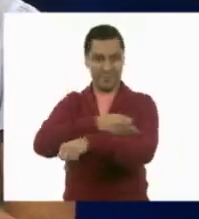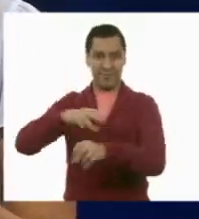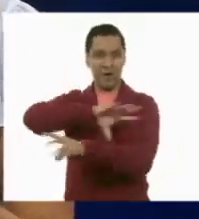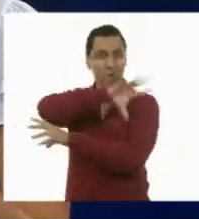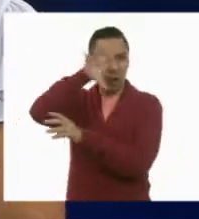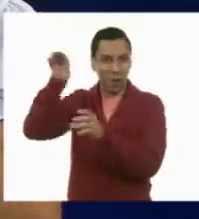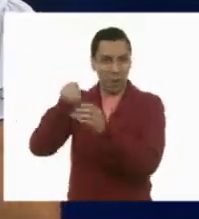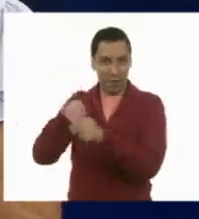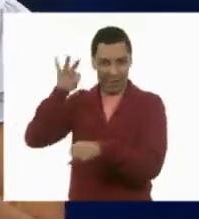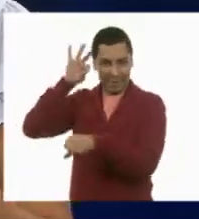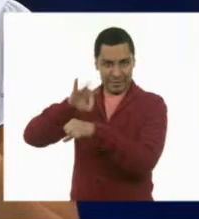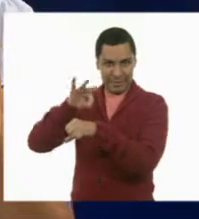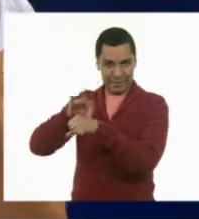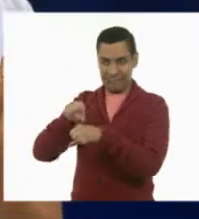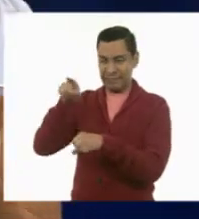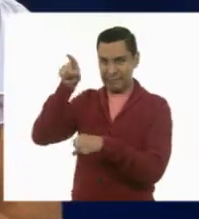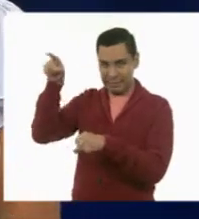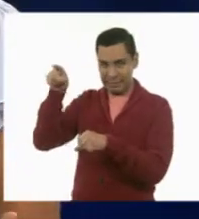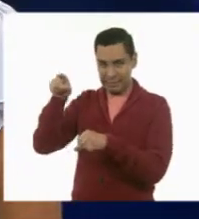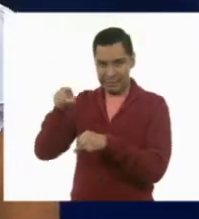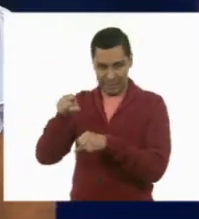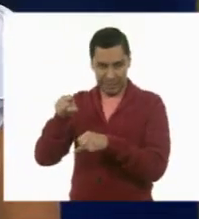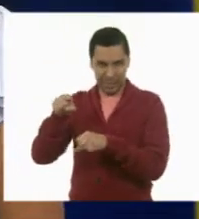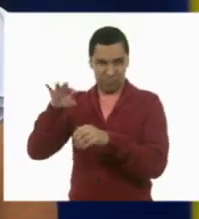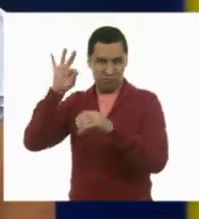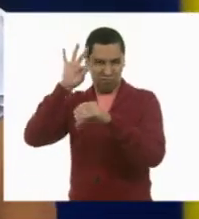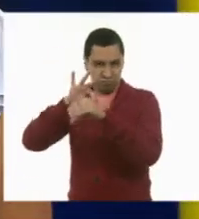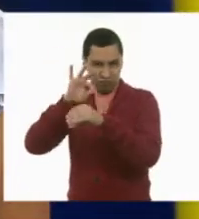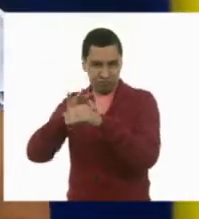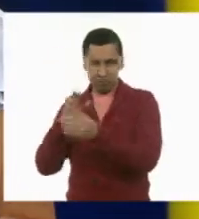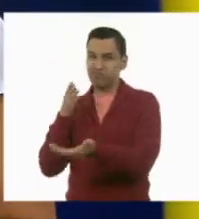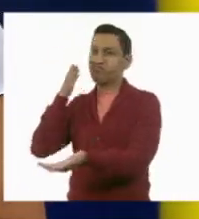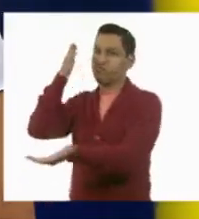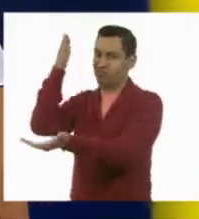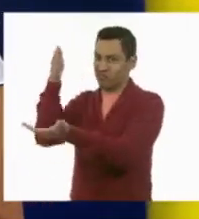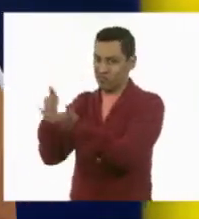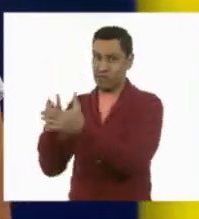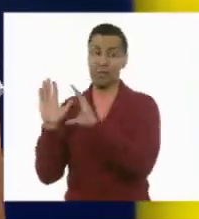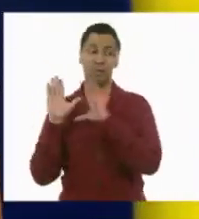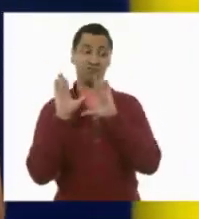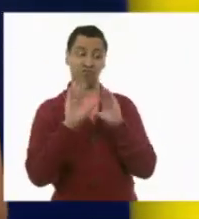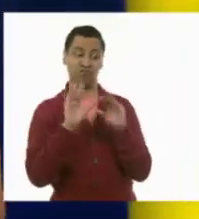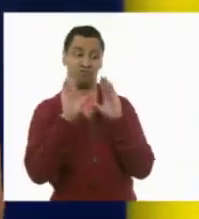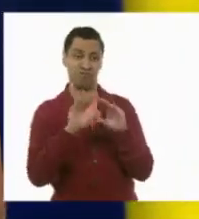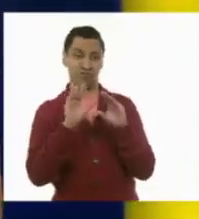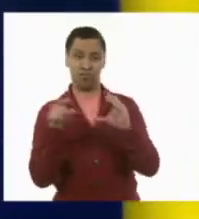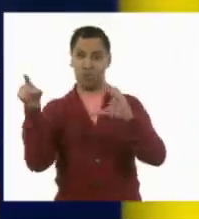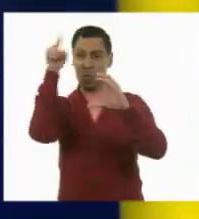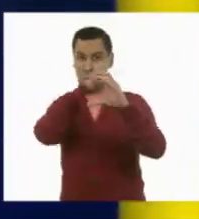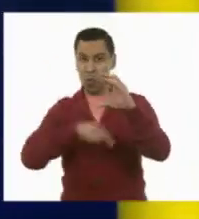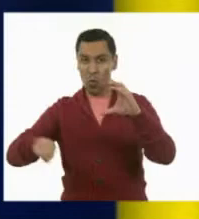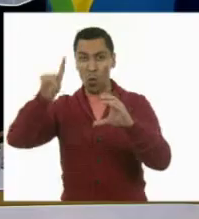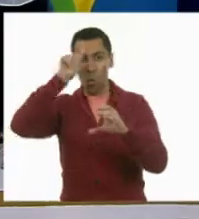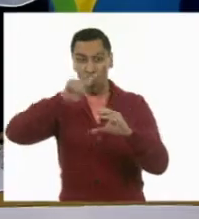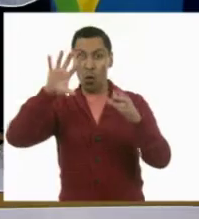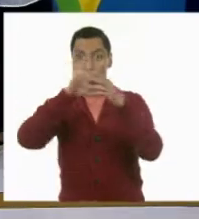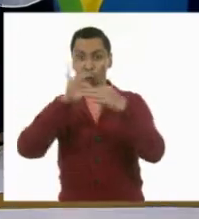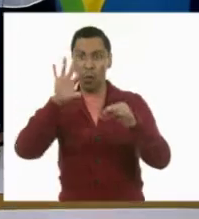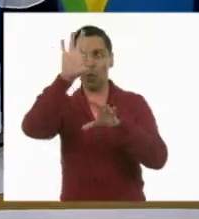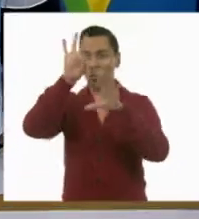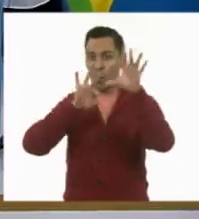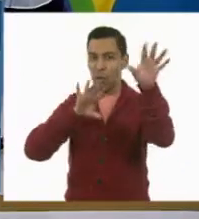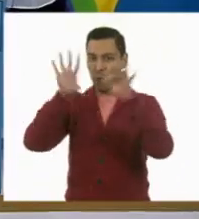un médico para que les indique y enseñe cómo deben alimentarse. El Estado también tiene la responsabilidad de informar a las familias de